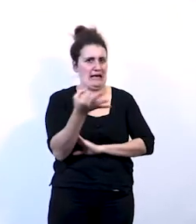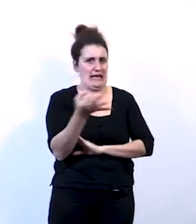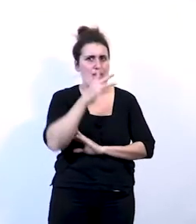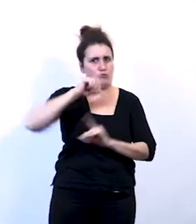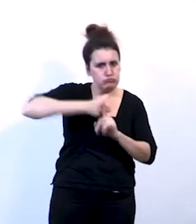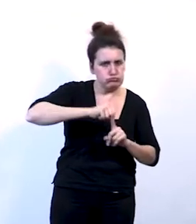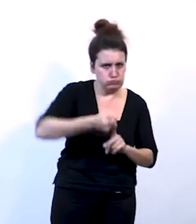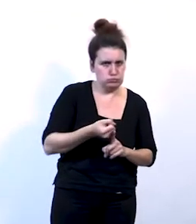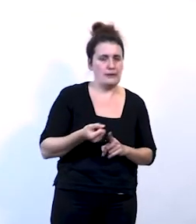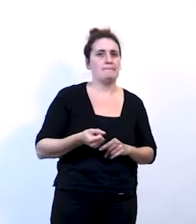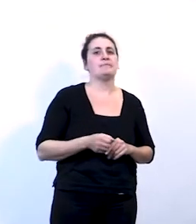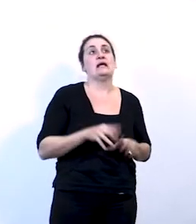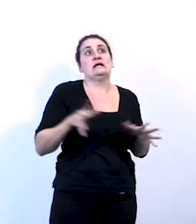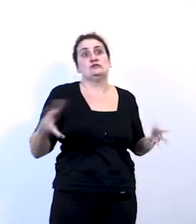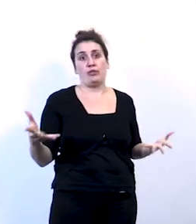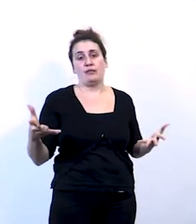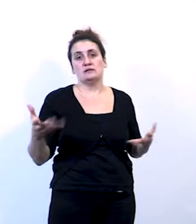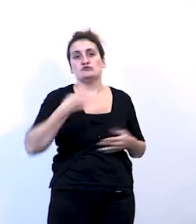depresión. Entonces,